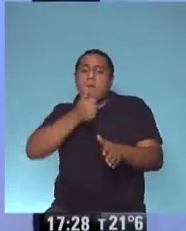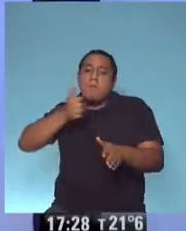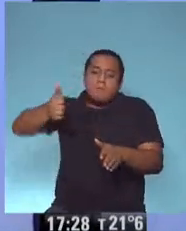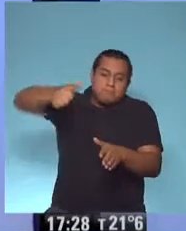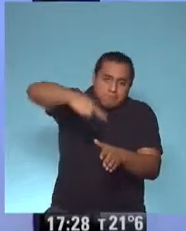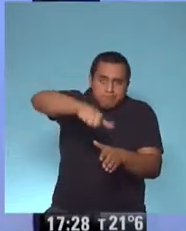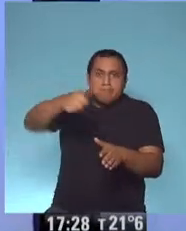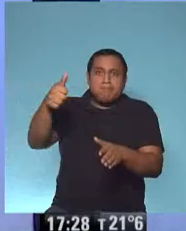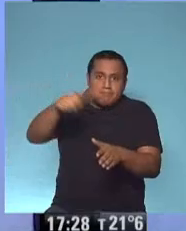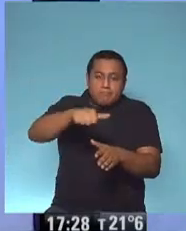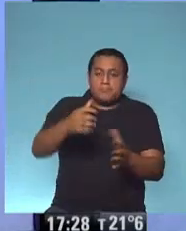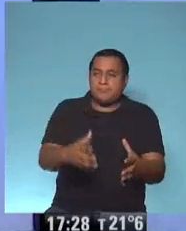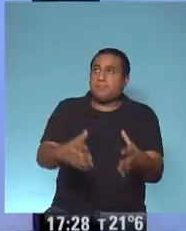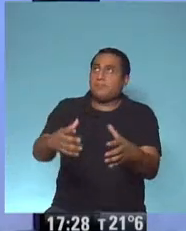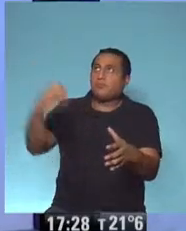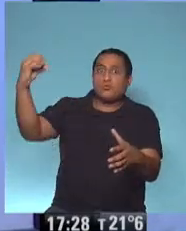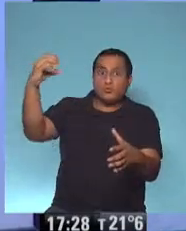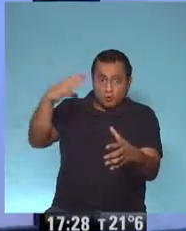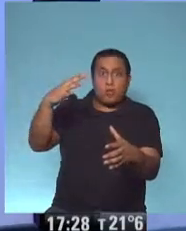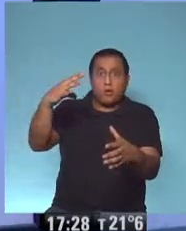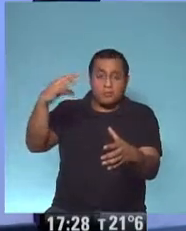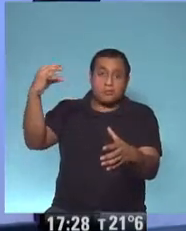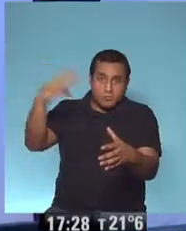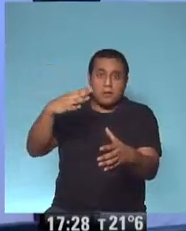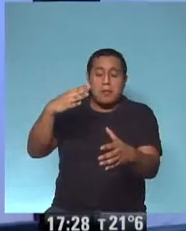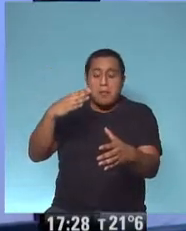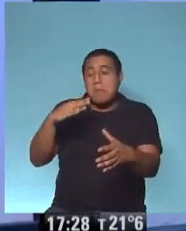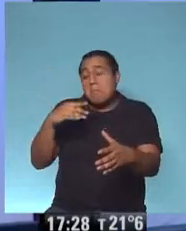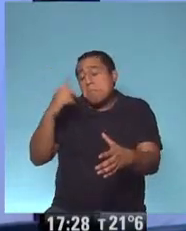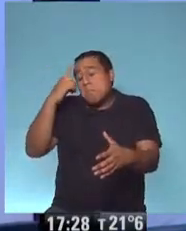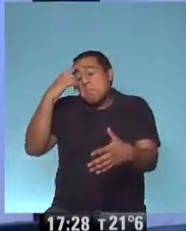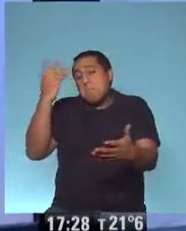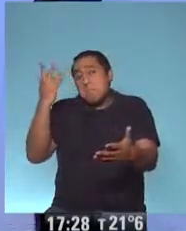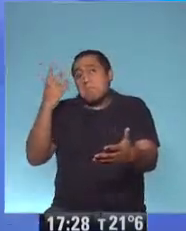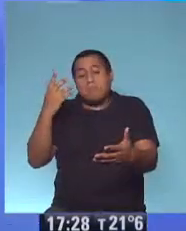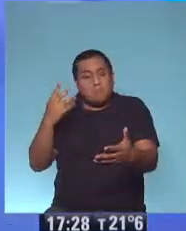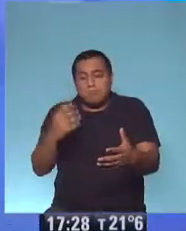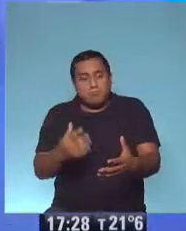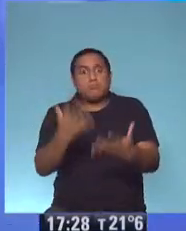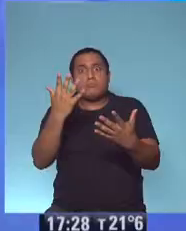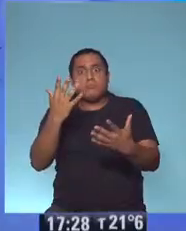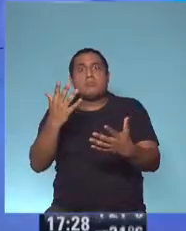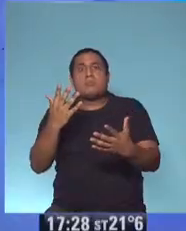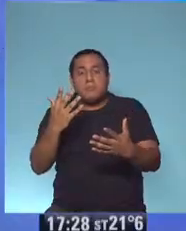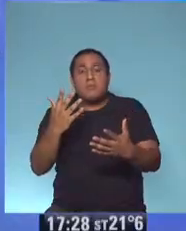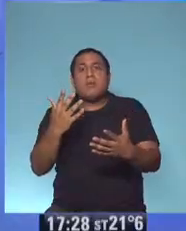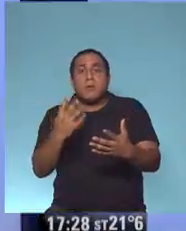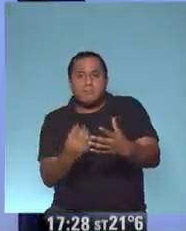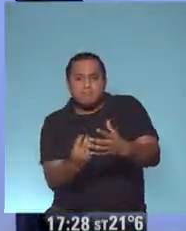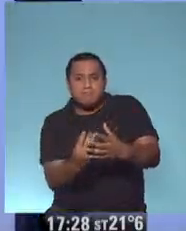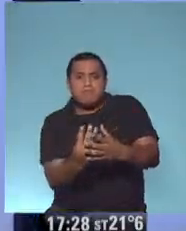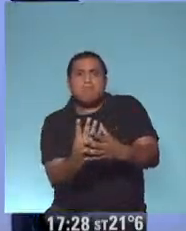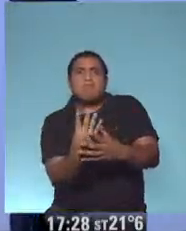puso al calor del sol y cuando menos lo esperaba, ¡trácate! Brotó